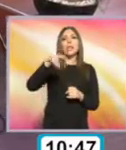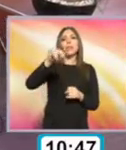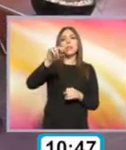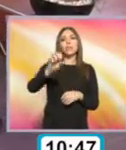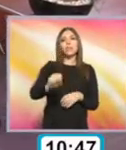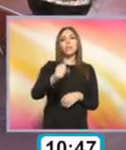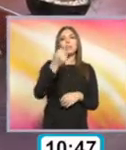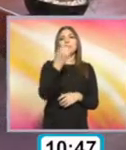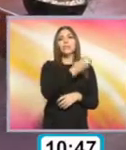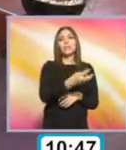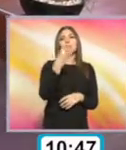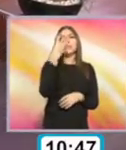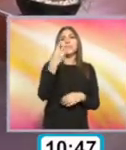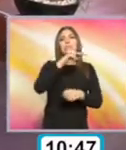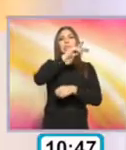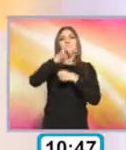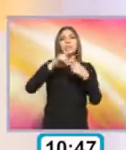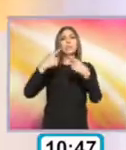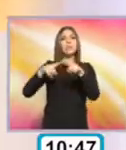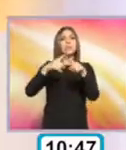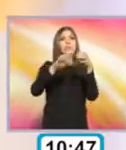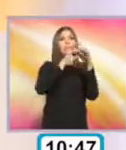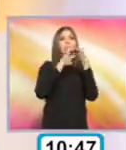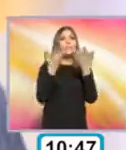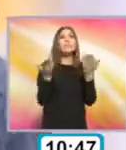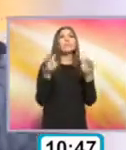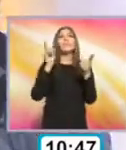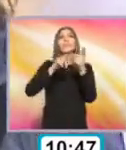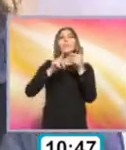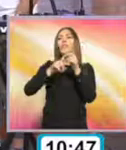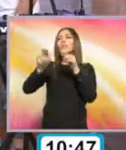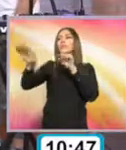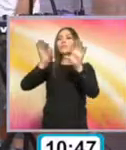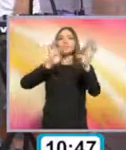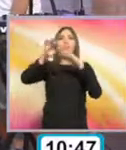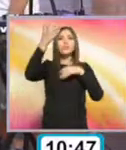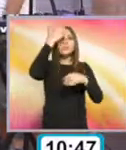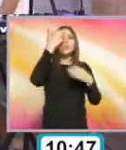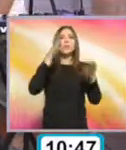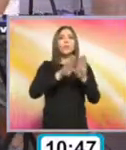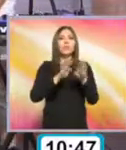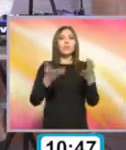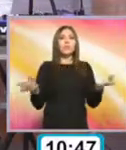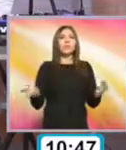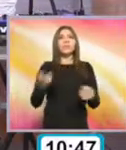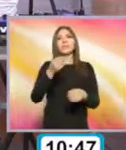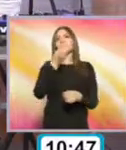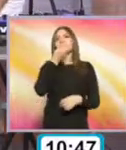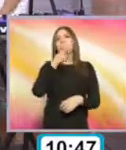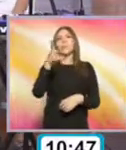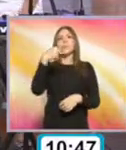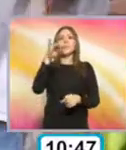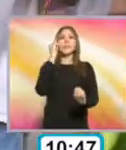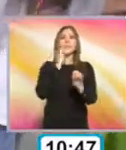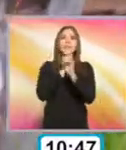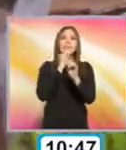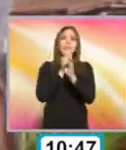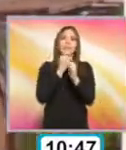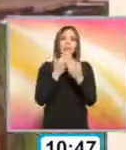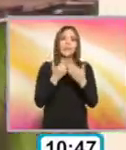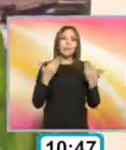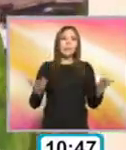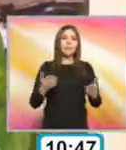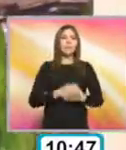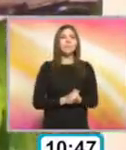fusionando tanta nación, ¿cómo lo hicieron? ¿De dónde se consiguieron o cómo? La magia de las redes sociales. ¿Verdad? Hoy.